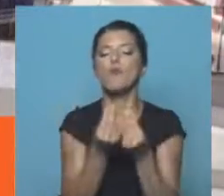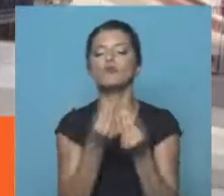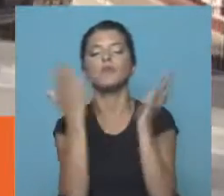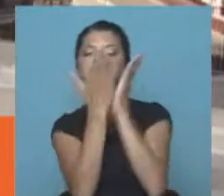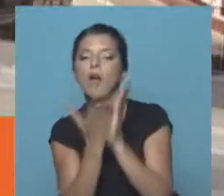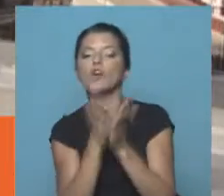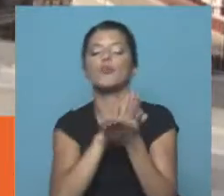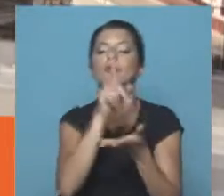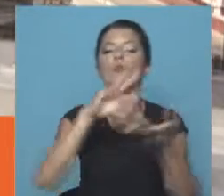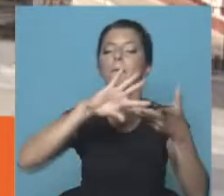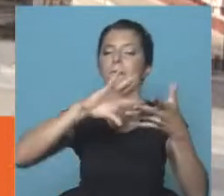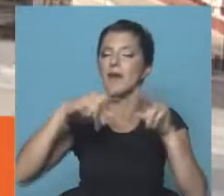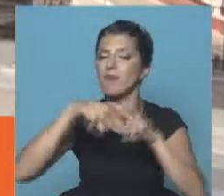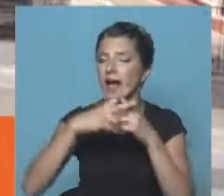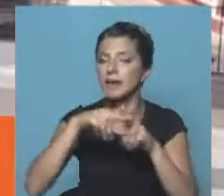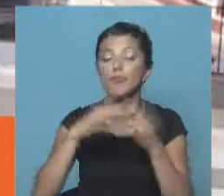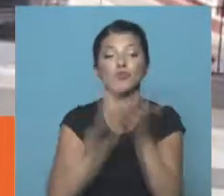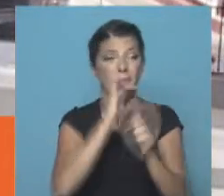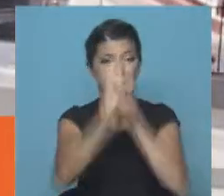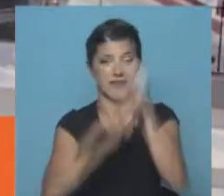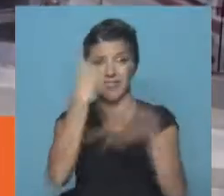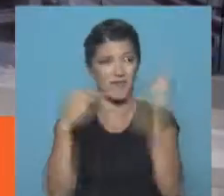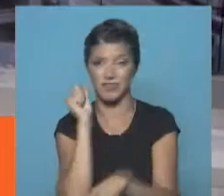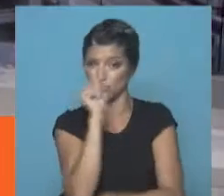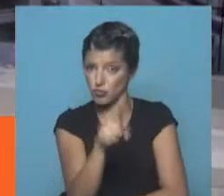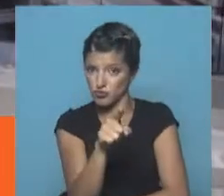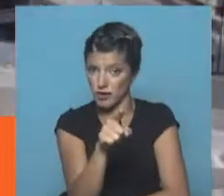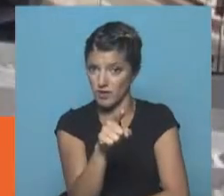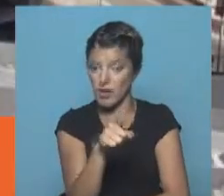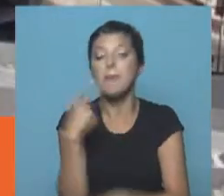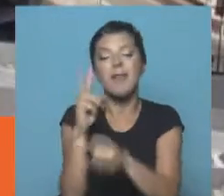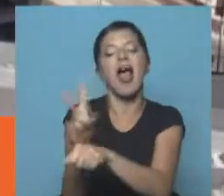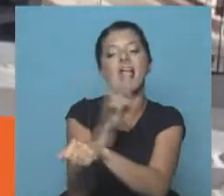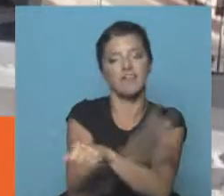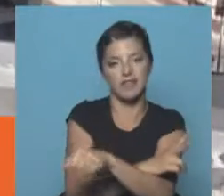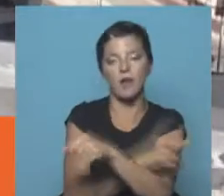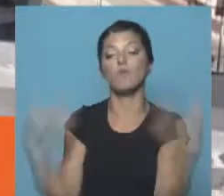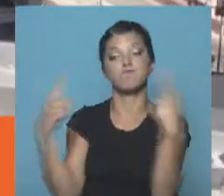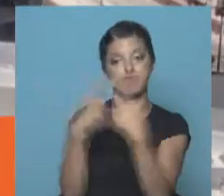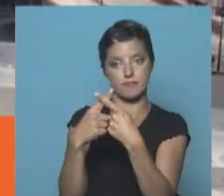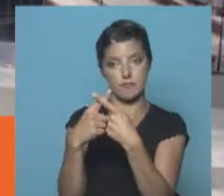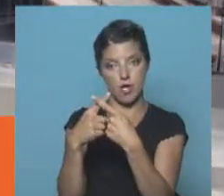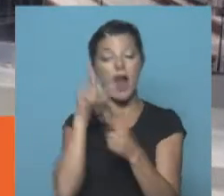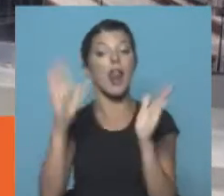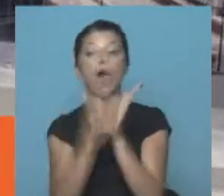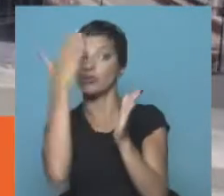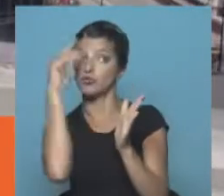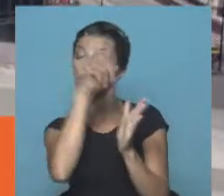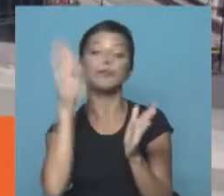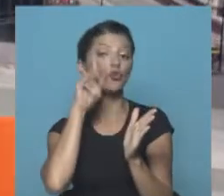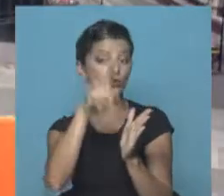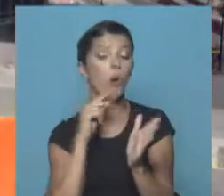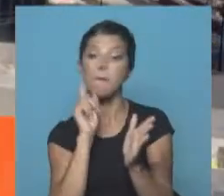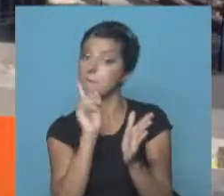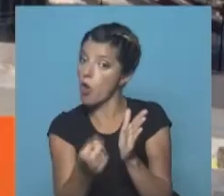pretende utilizar con sus múltiples empresas y activos económicos para evitar un conflicto de intereses que la Constitución de los Estados